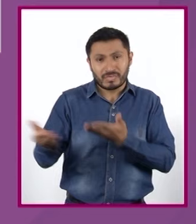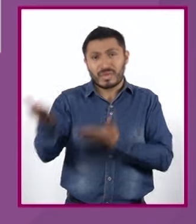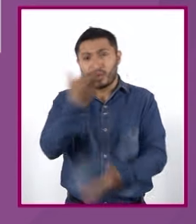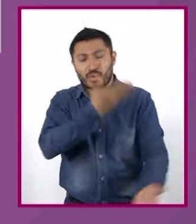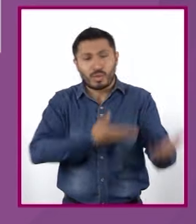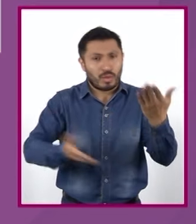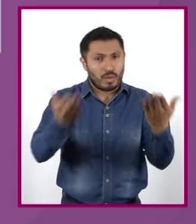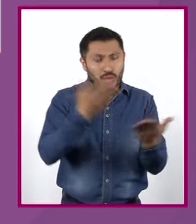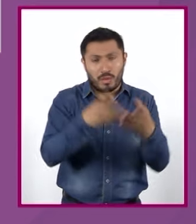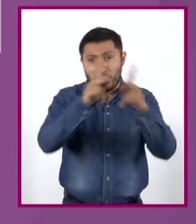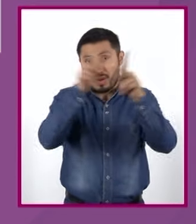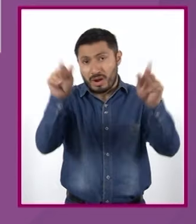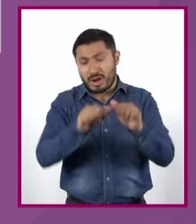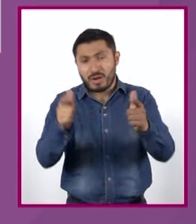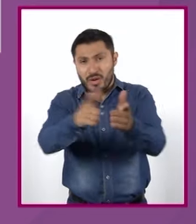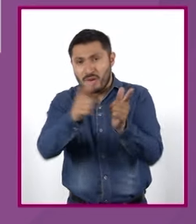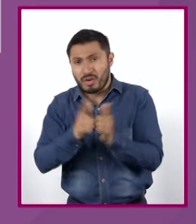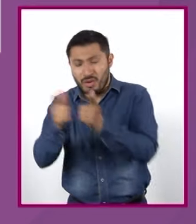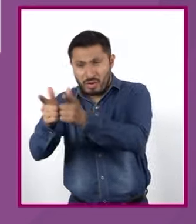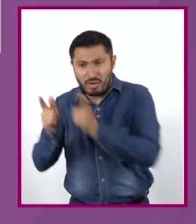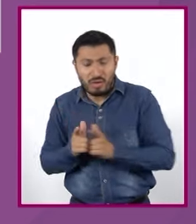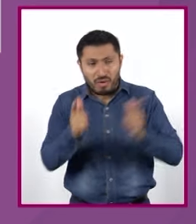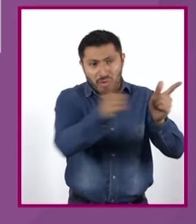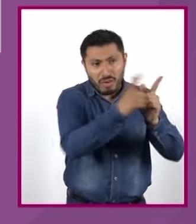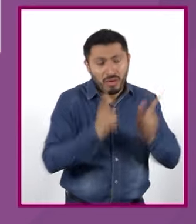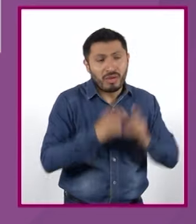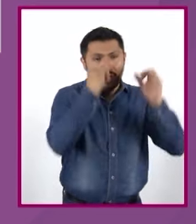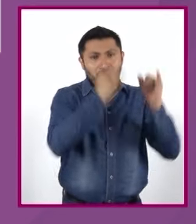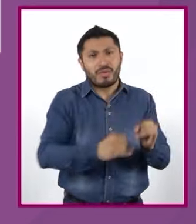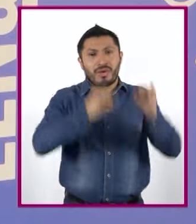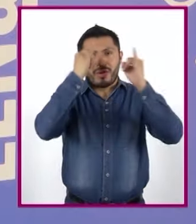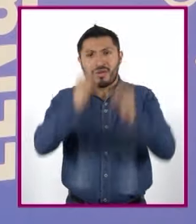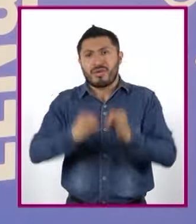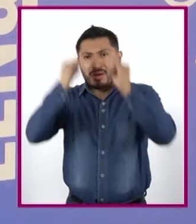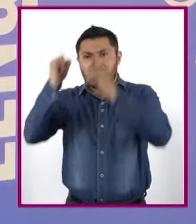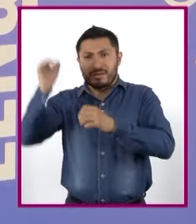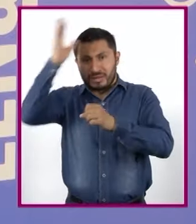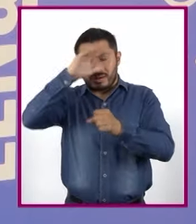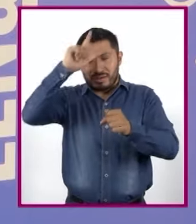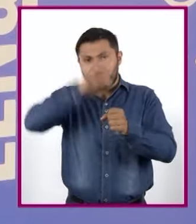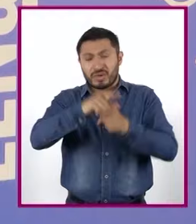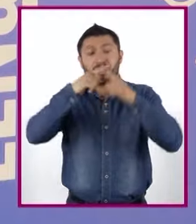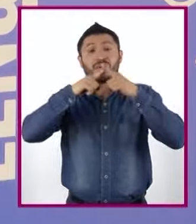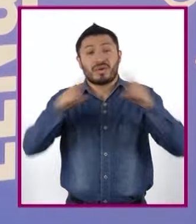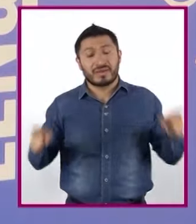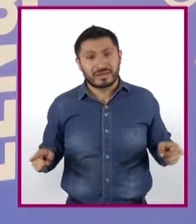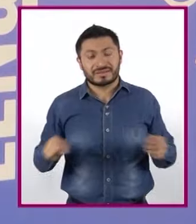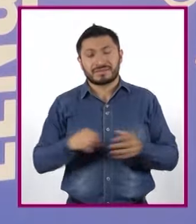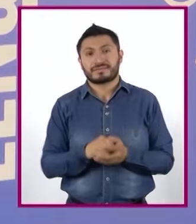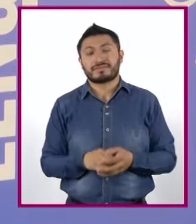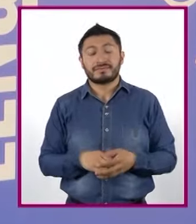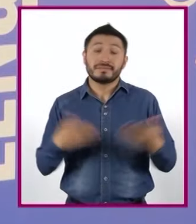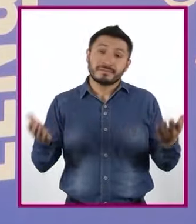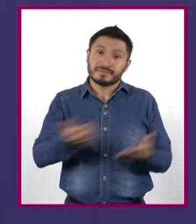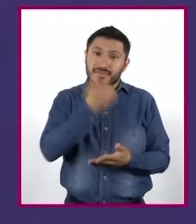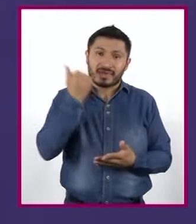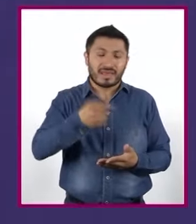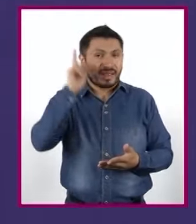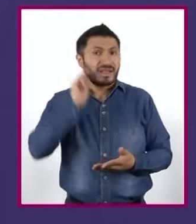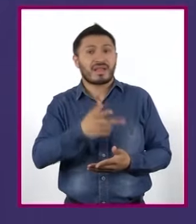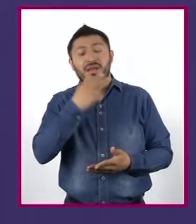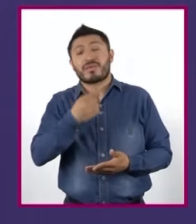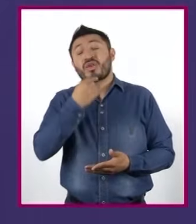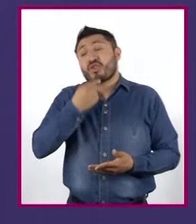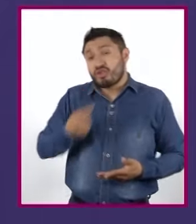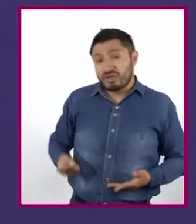entre grupos con identidades culturales distintas. Muy bien, alumnas y alumnos.